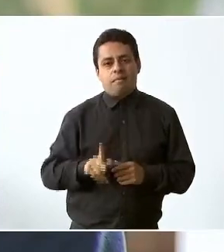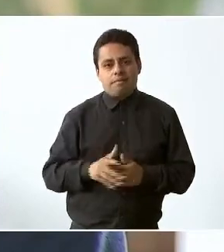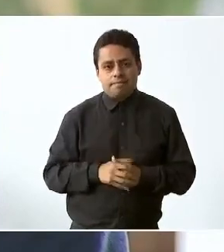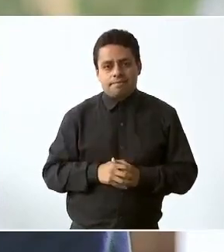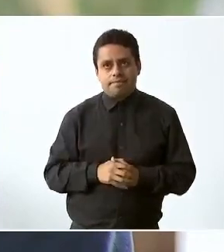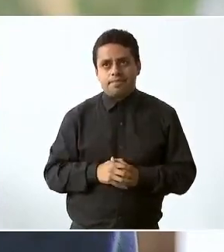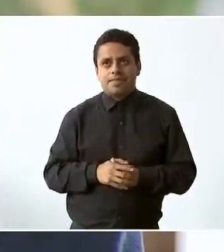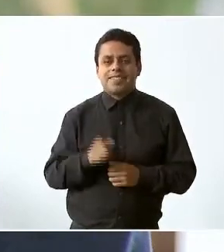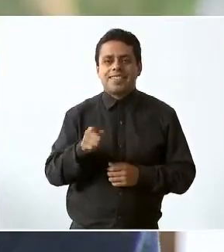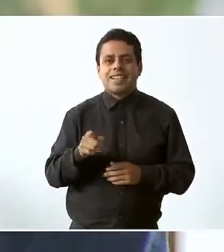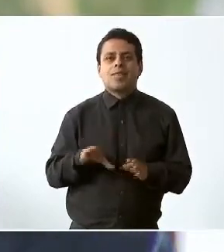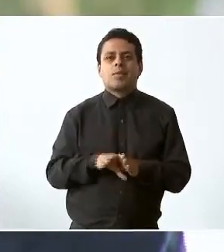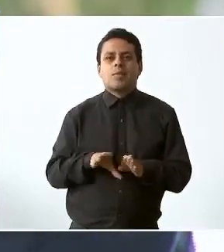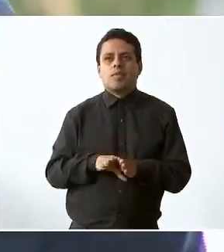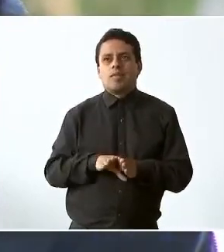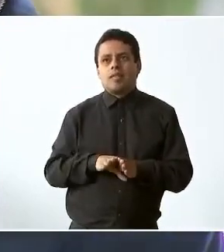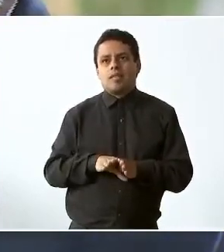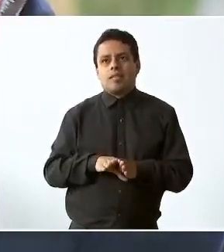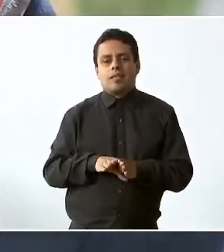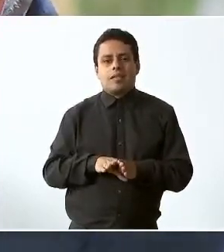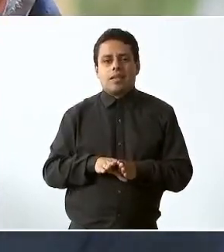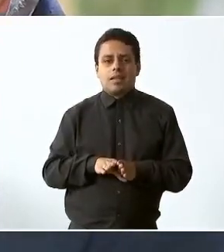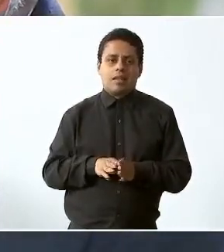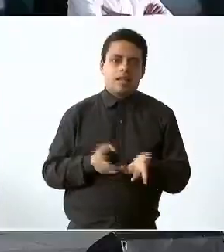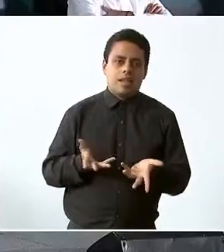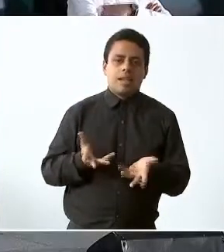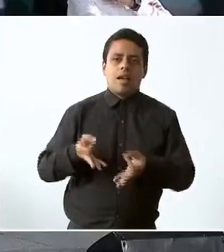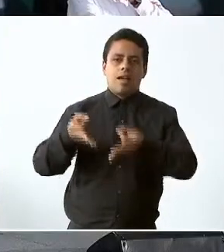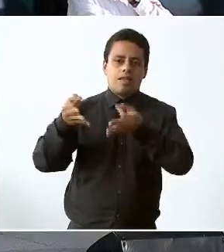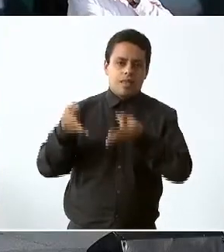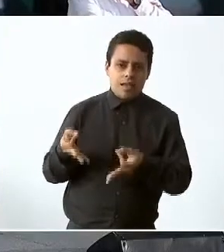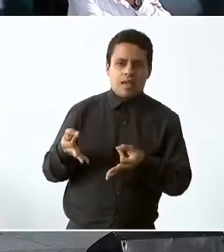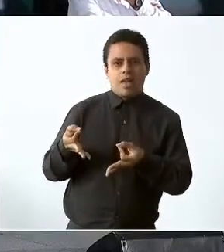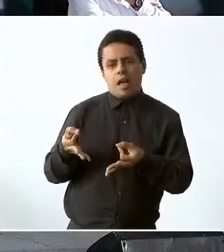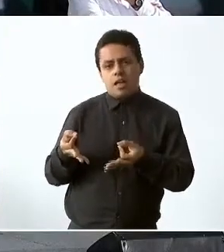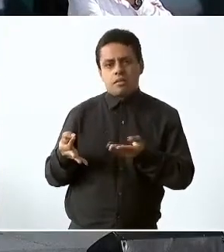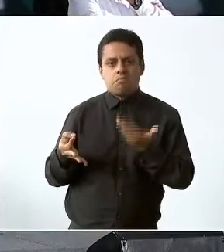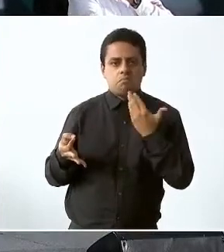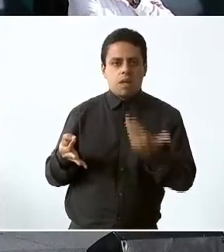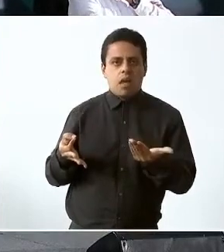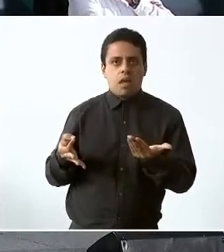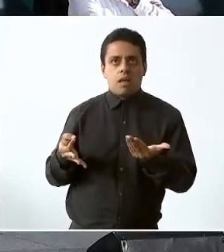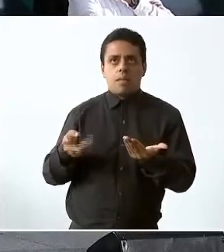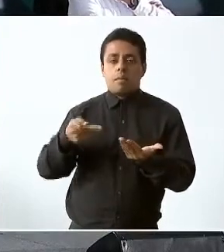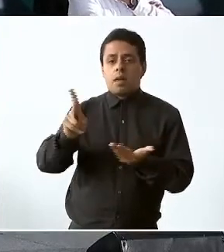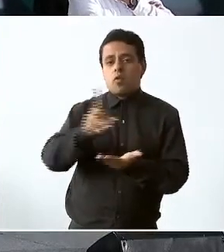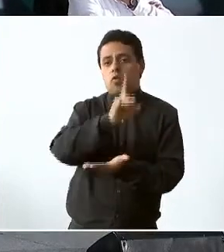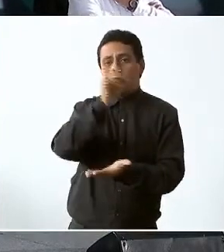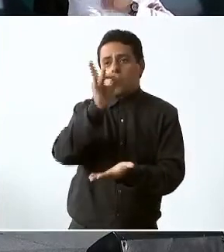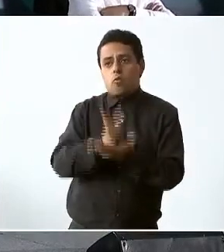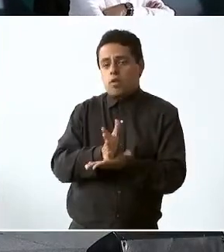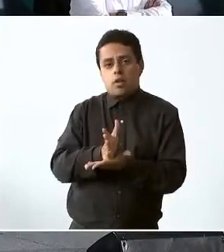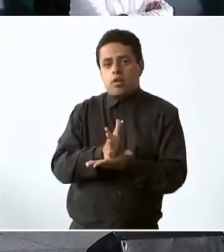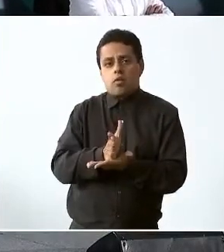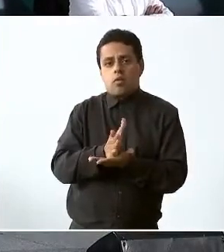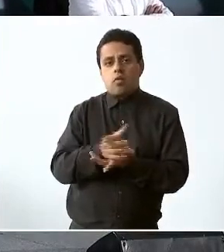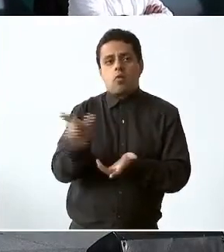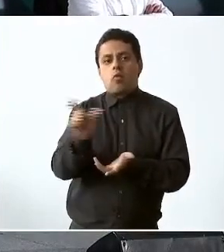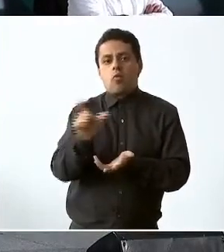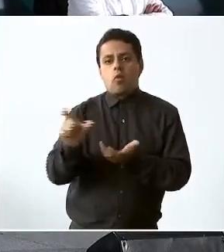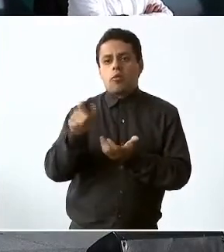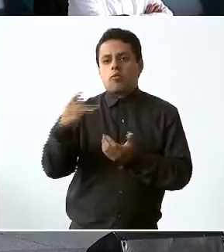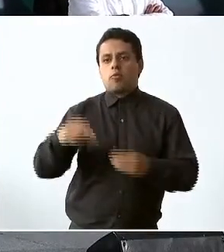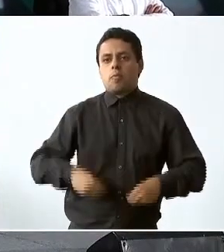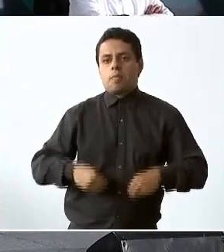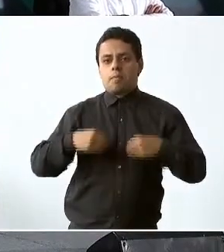Se comportó con dignidad y decoro solo en la primera etapa de su